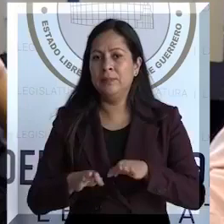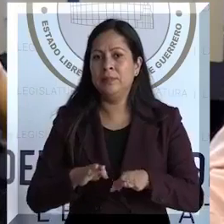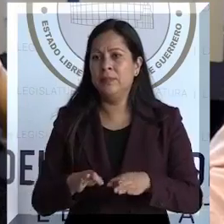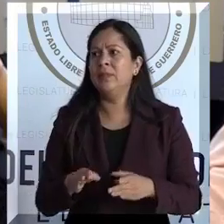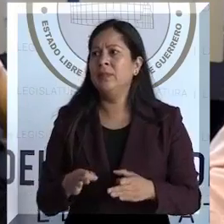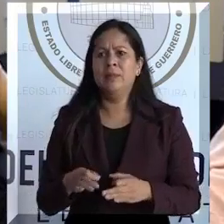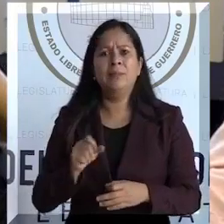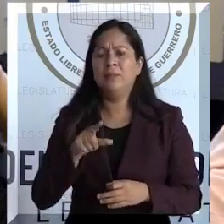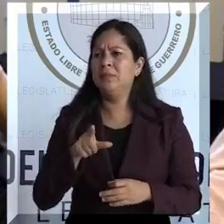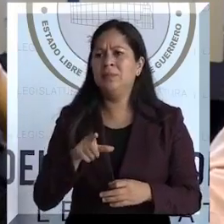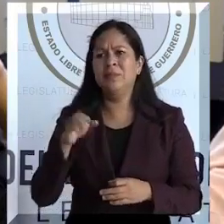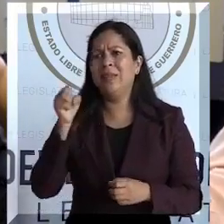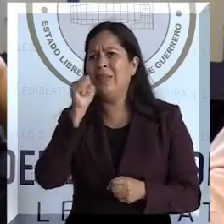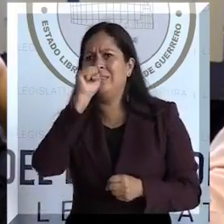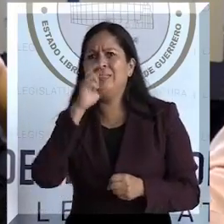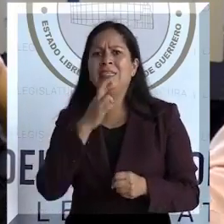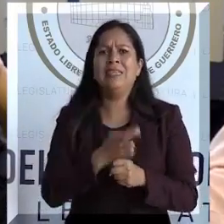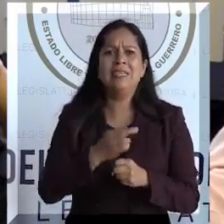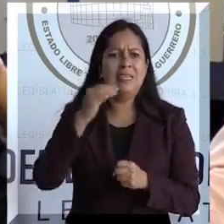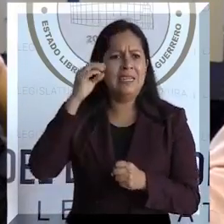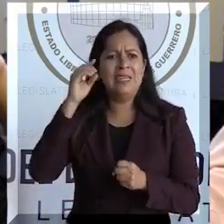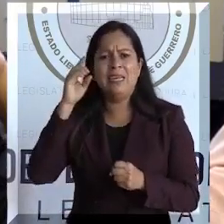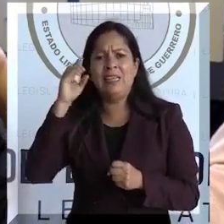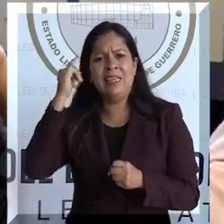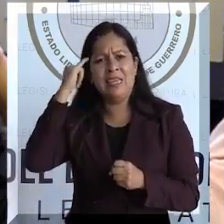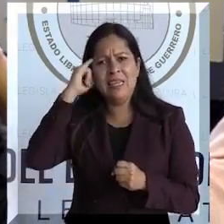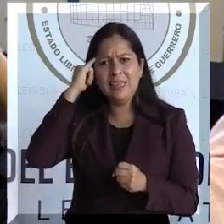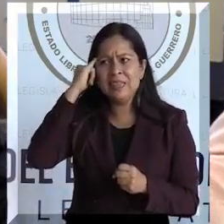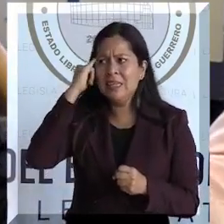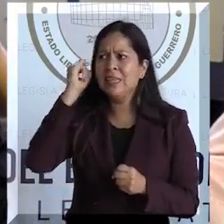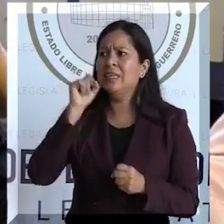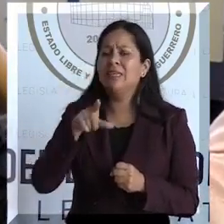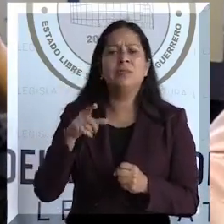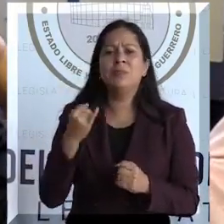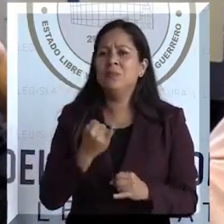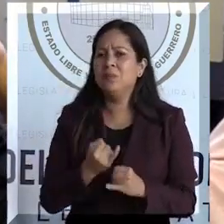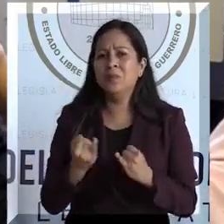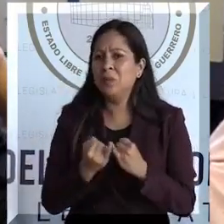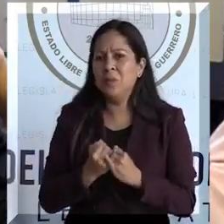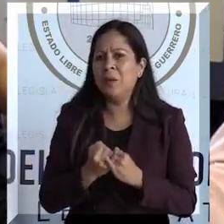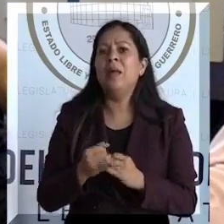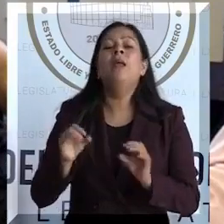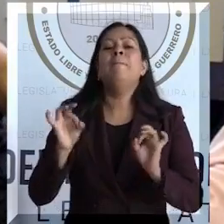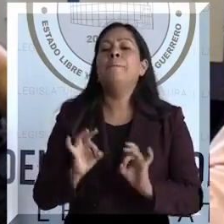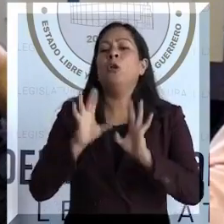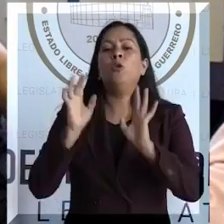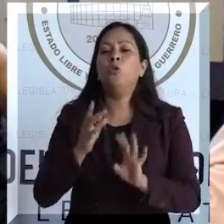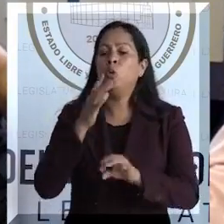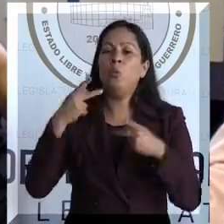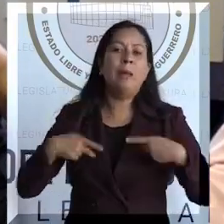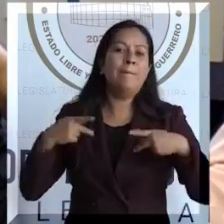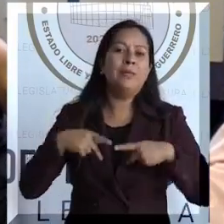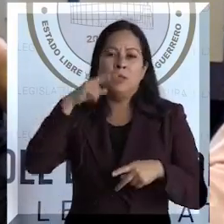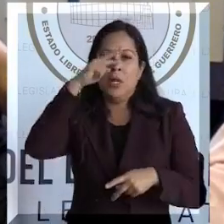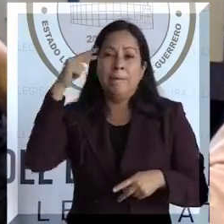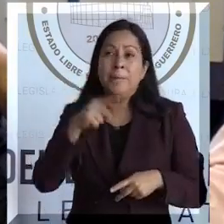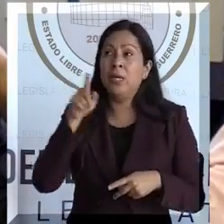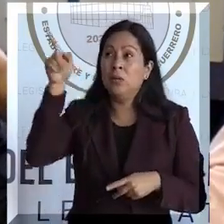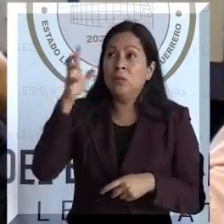también ella está involucrada. El tema de los repatriados, por ejemplo, cuando fallece alguien allá, los migrantes se cooperan allá,